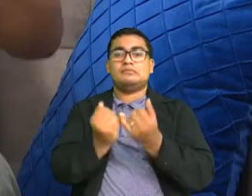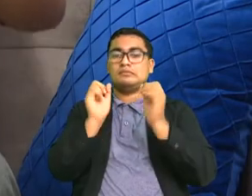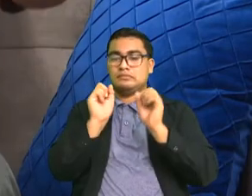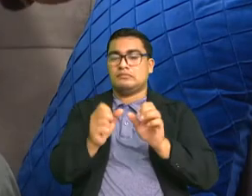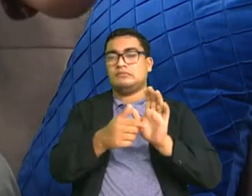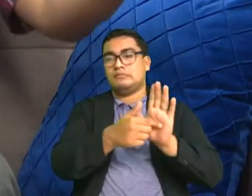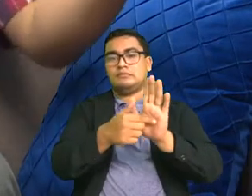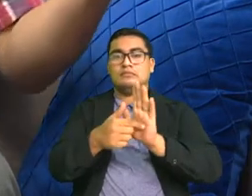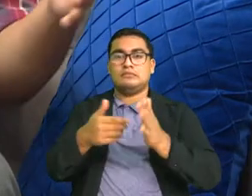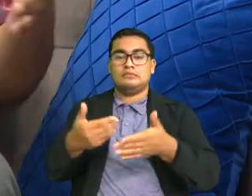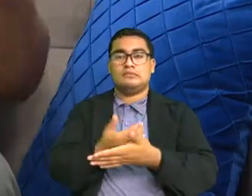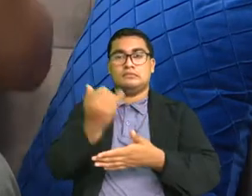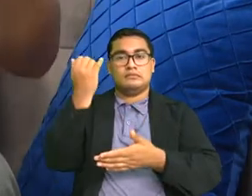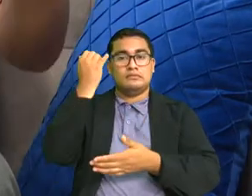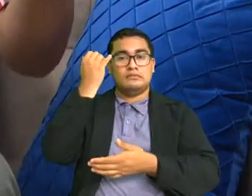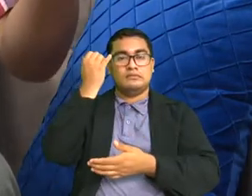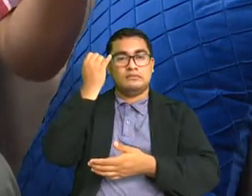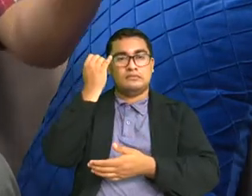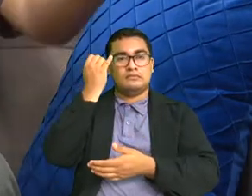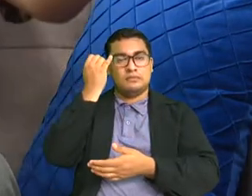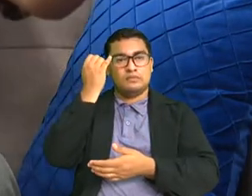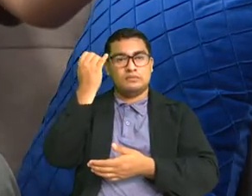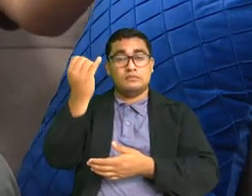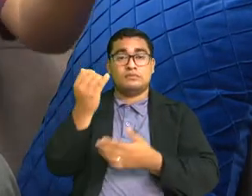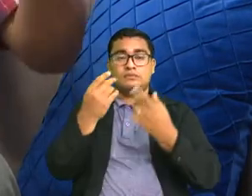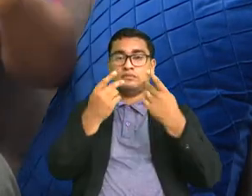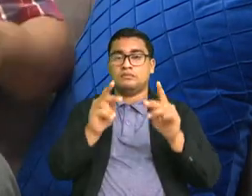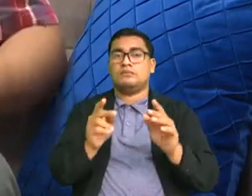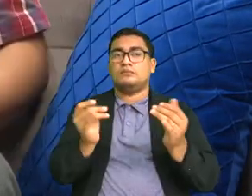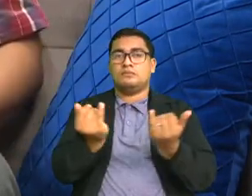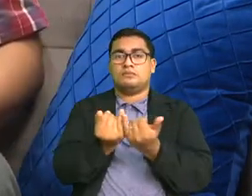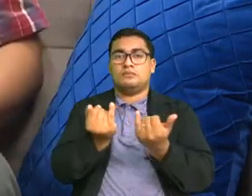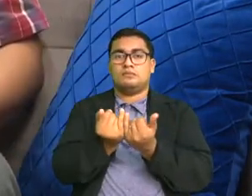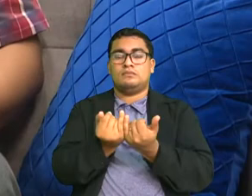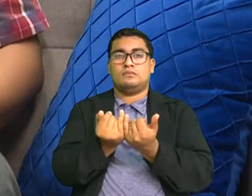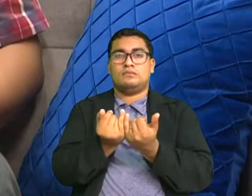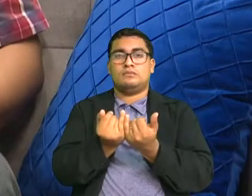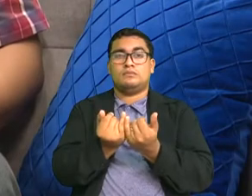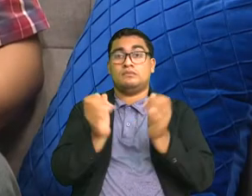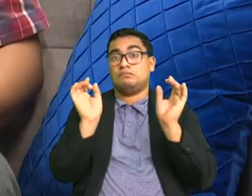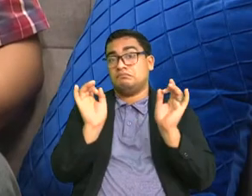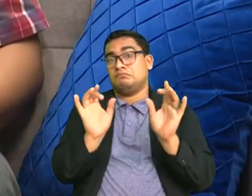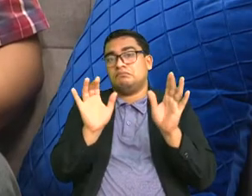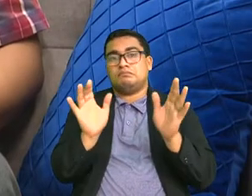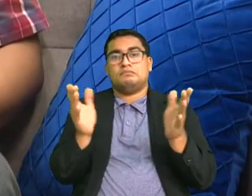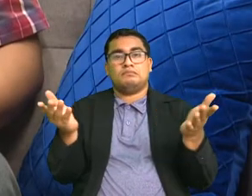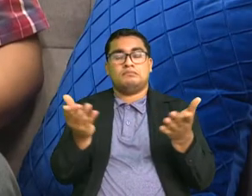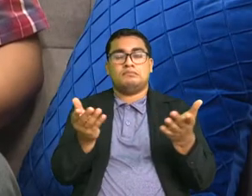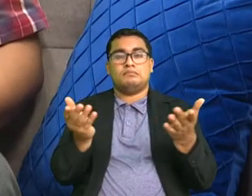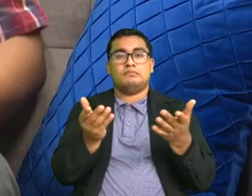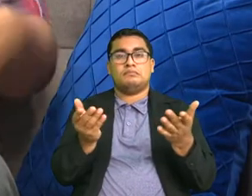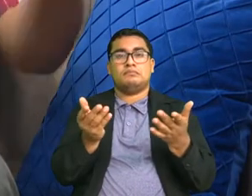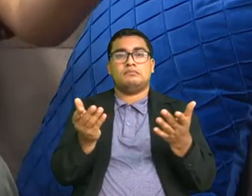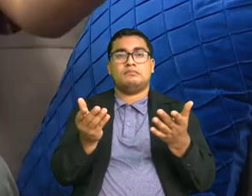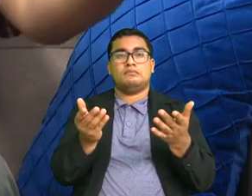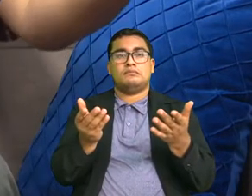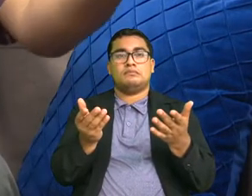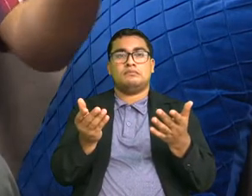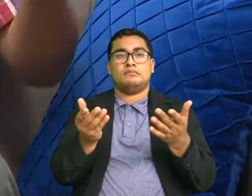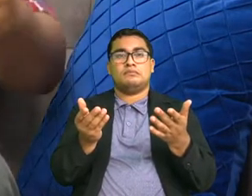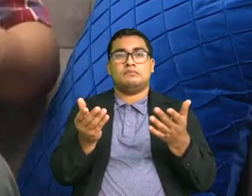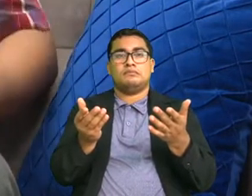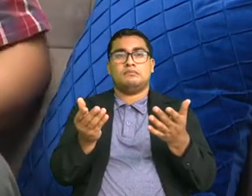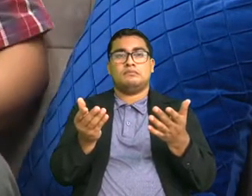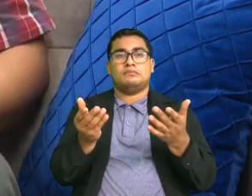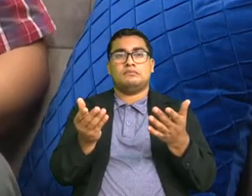tecnologías y se convierten en protagonistas pero también en una suerte de de instructores de